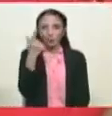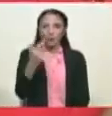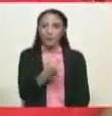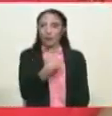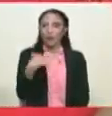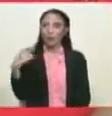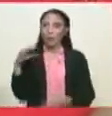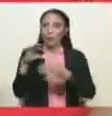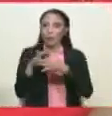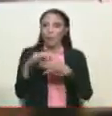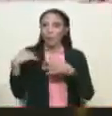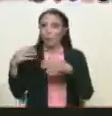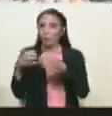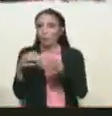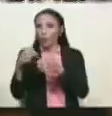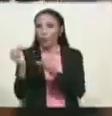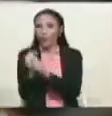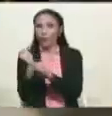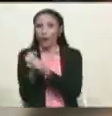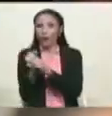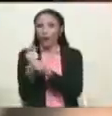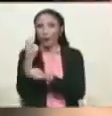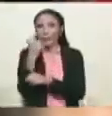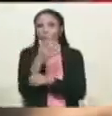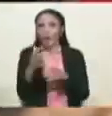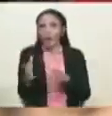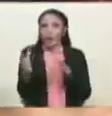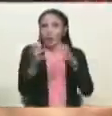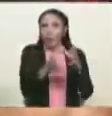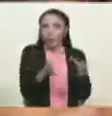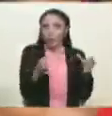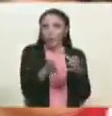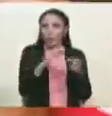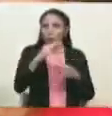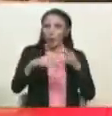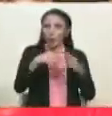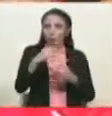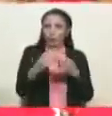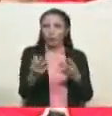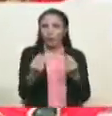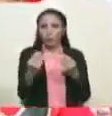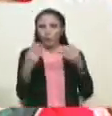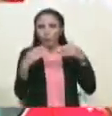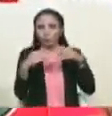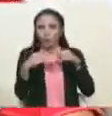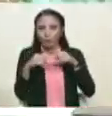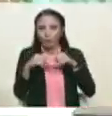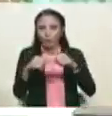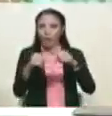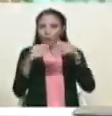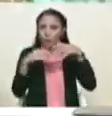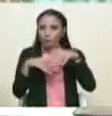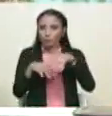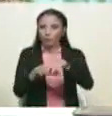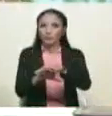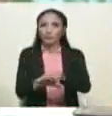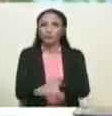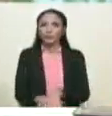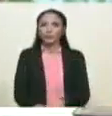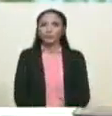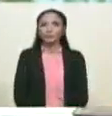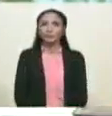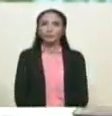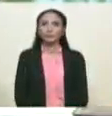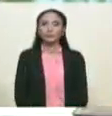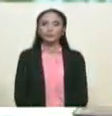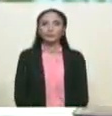Es unir la fuerza de la clase obrera con la fuerza de la revolución y la capacidad para resolver